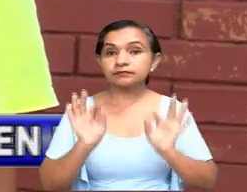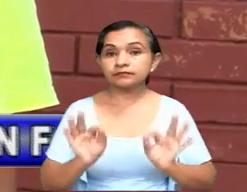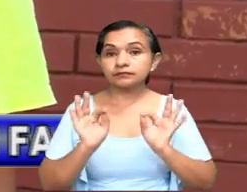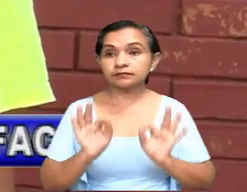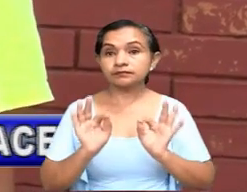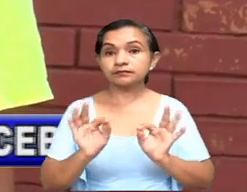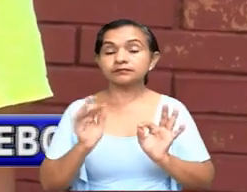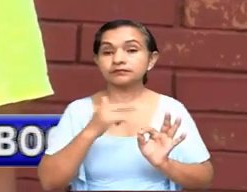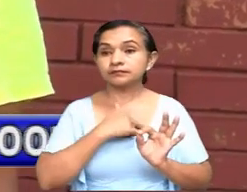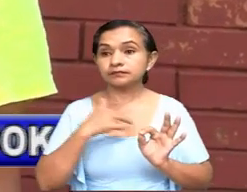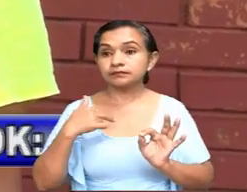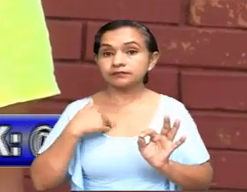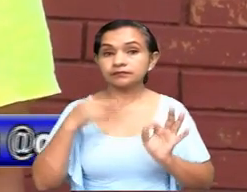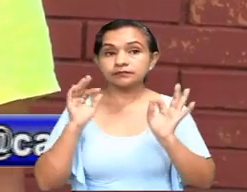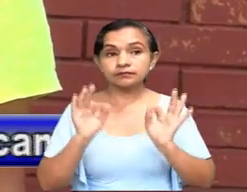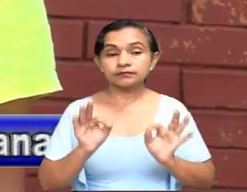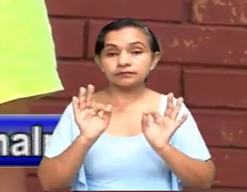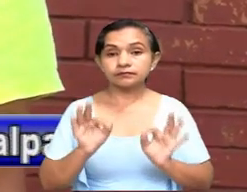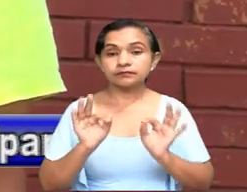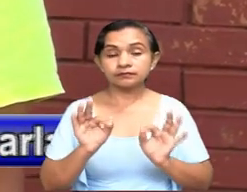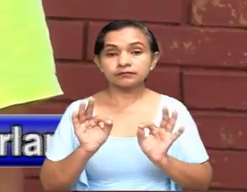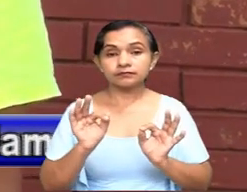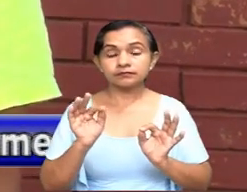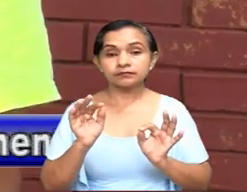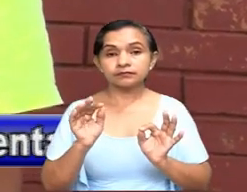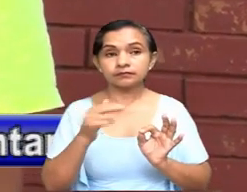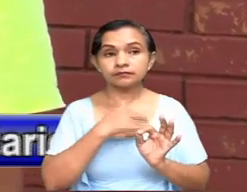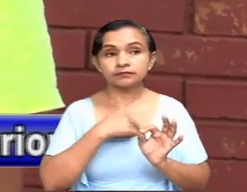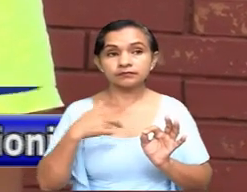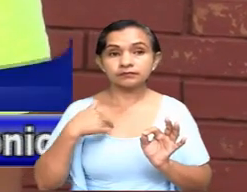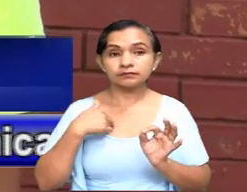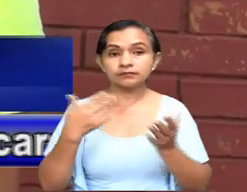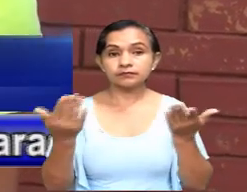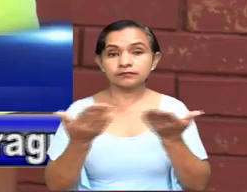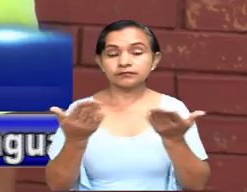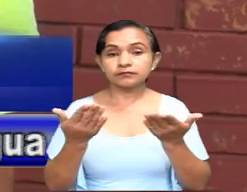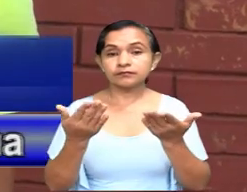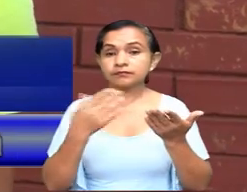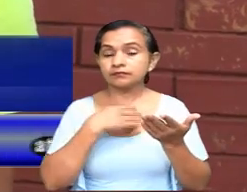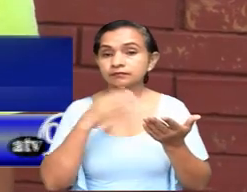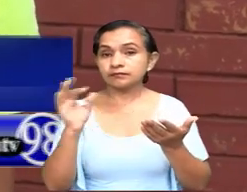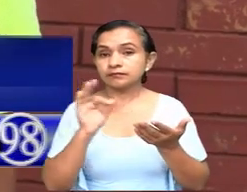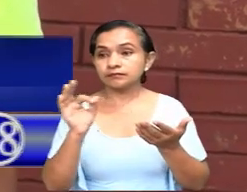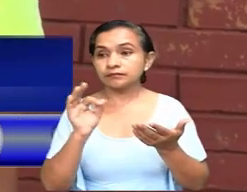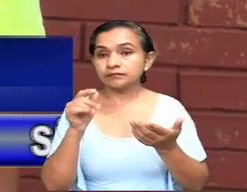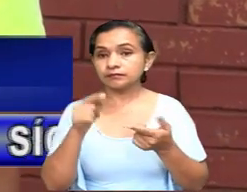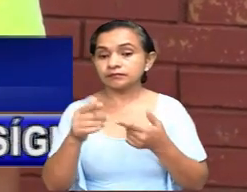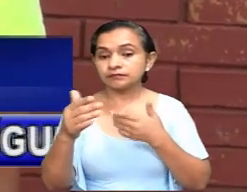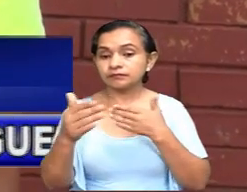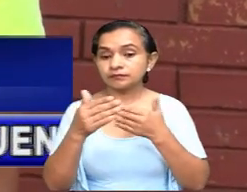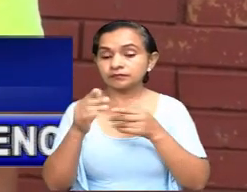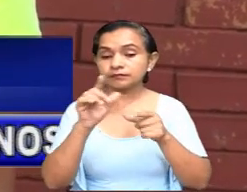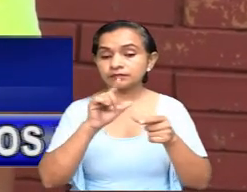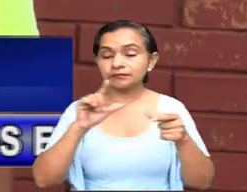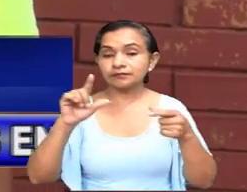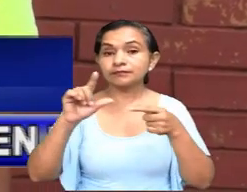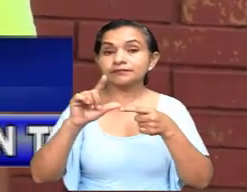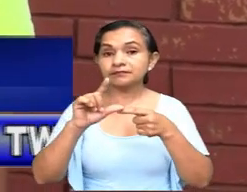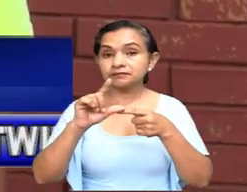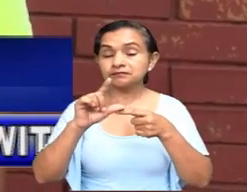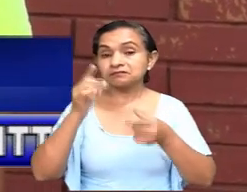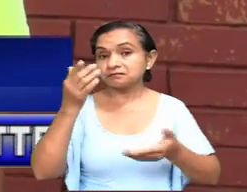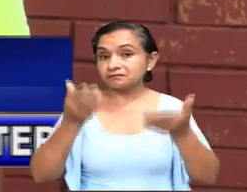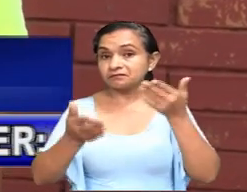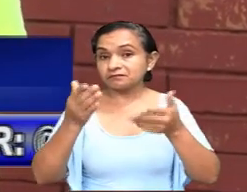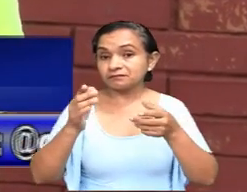está muy bueno. Este barrio por la naturaleza, estar cerca del lago, también